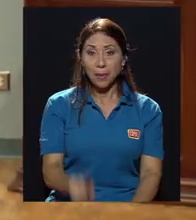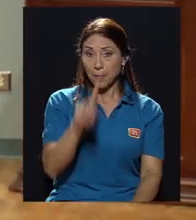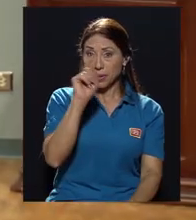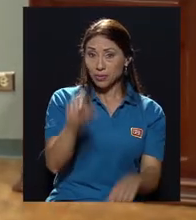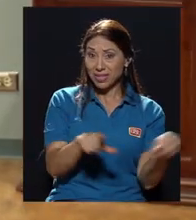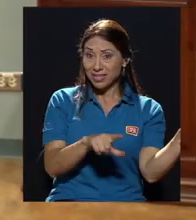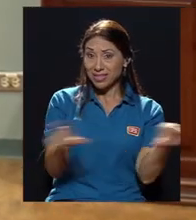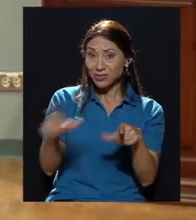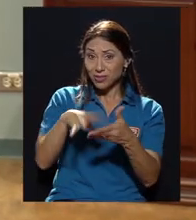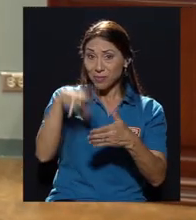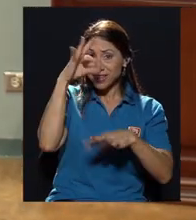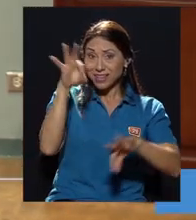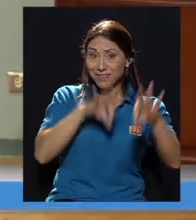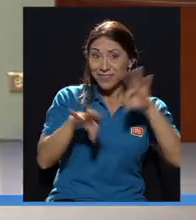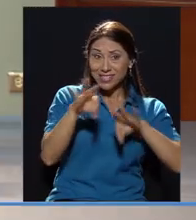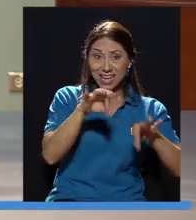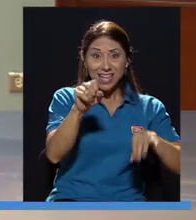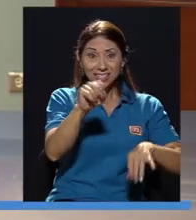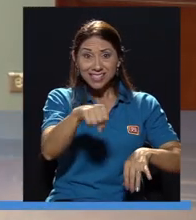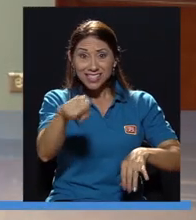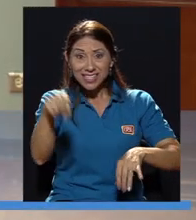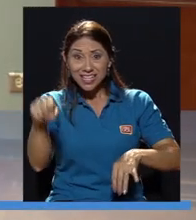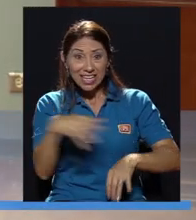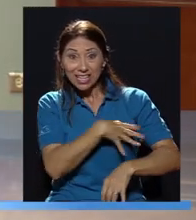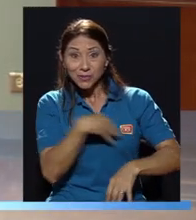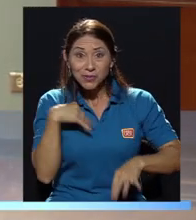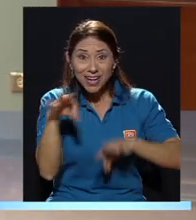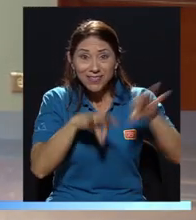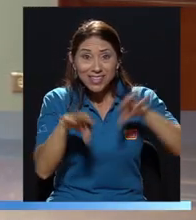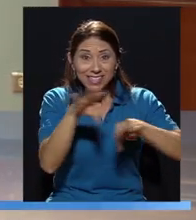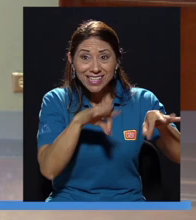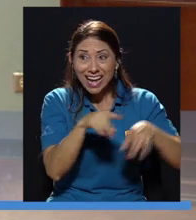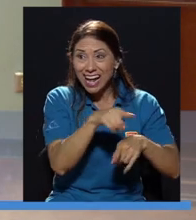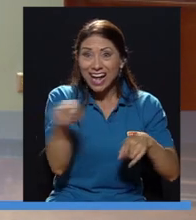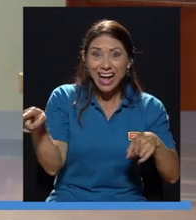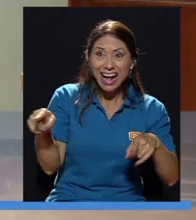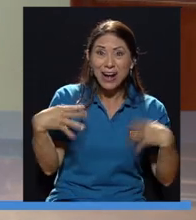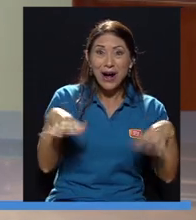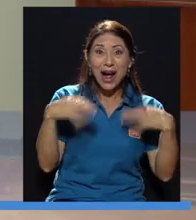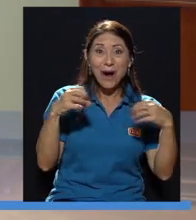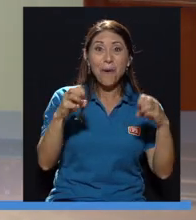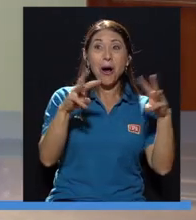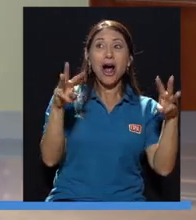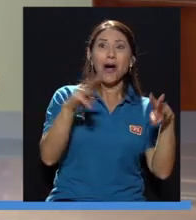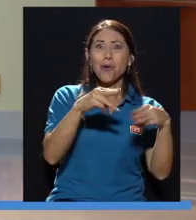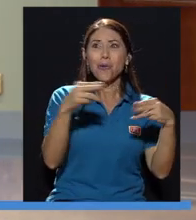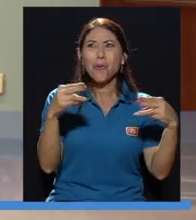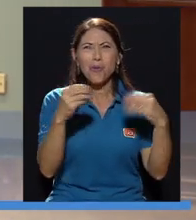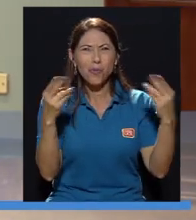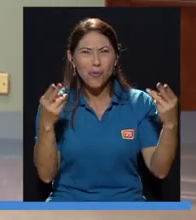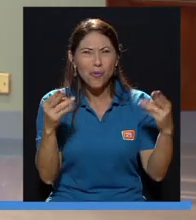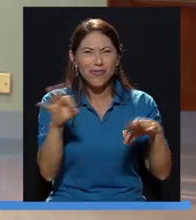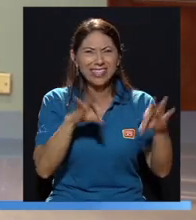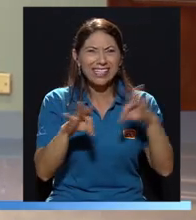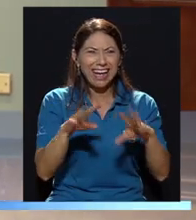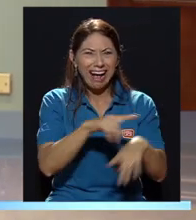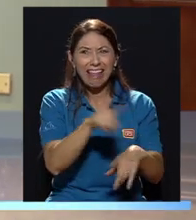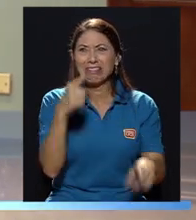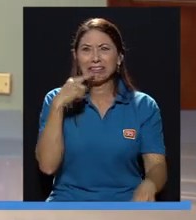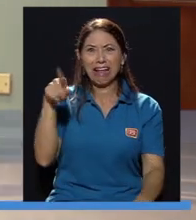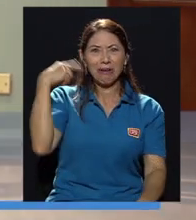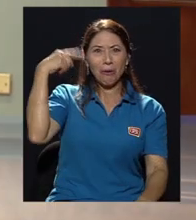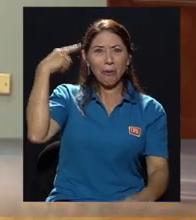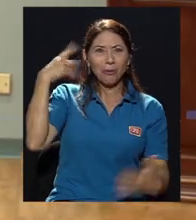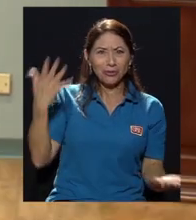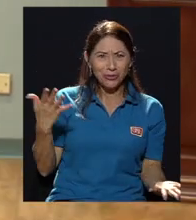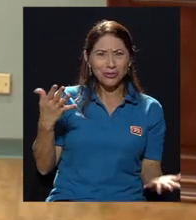¿Están listos aquí para aprender de física? Sí. ¿Me gusta la física? ¡Wow! ¡Física!